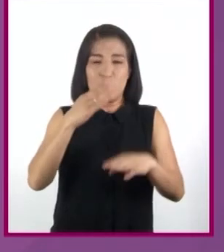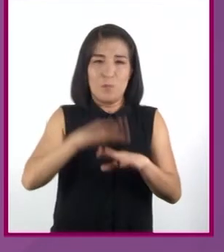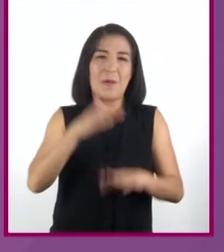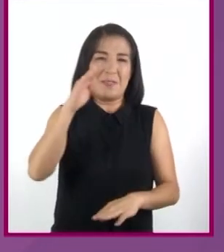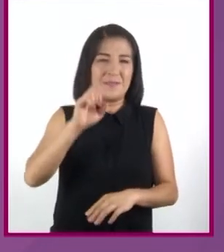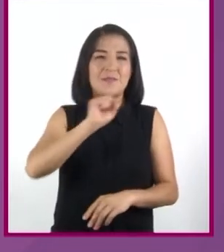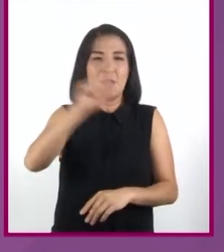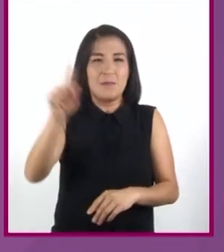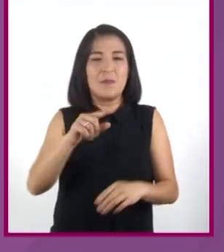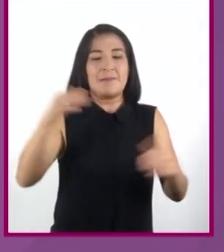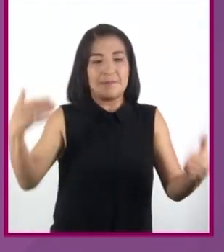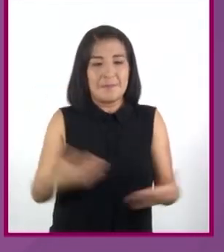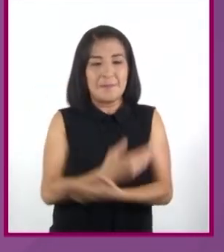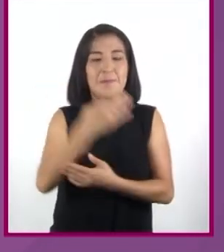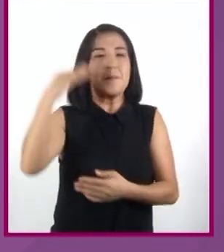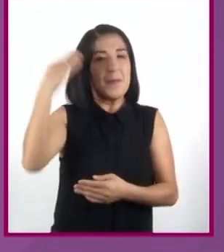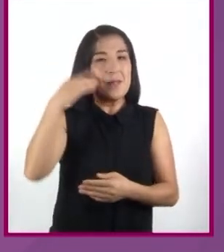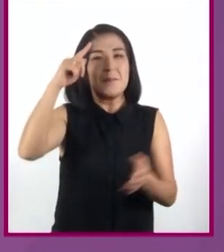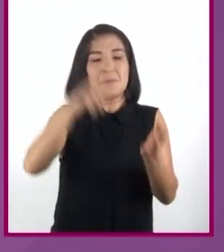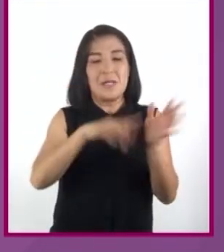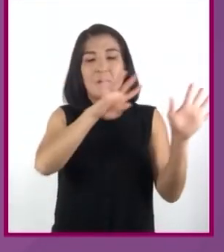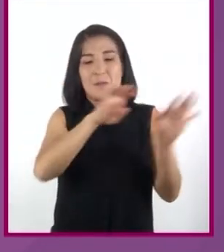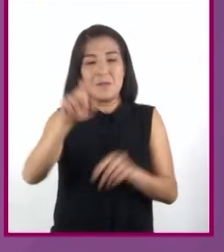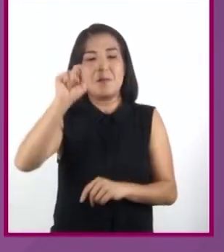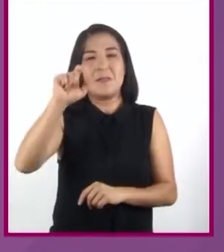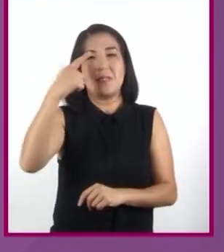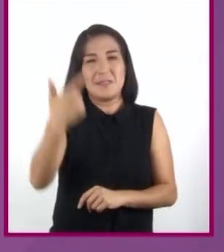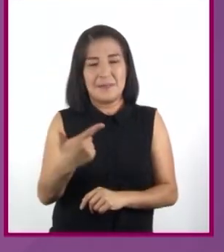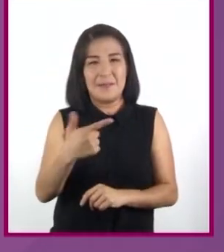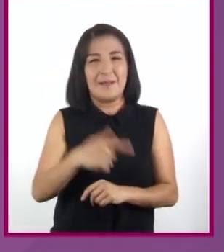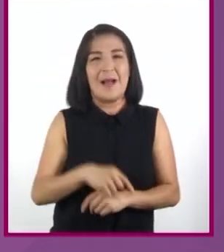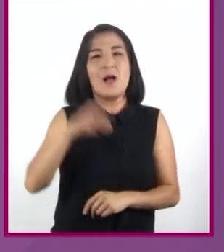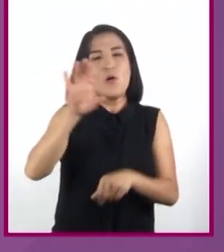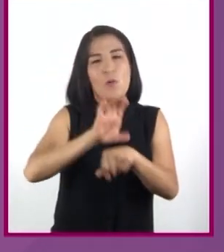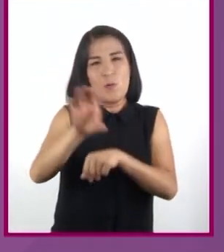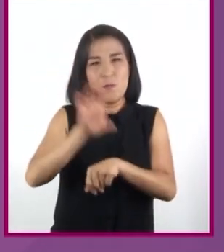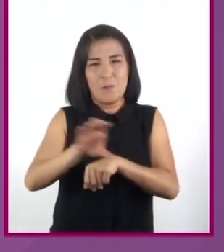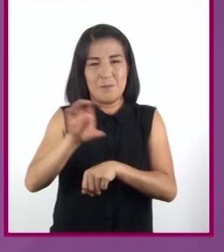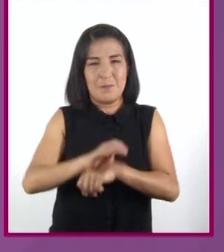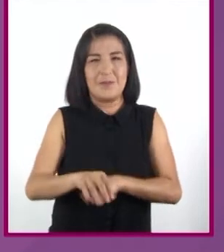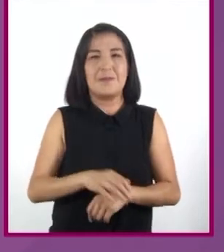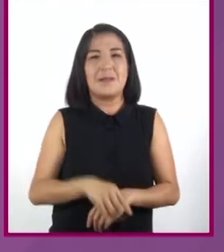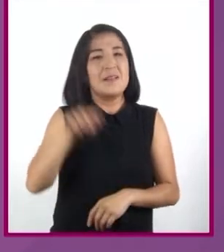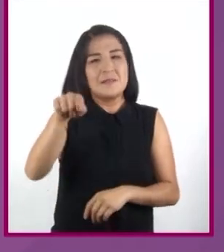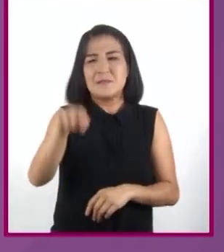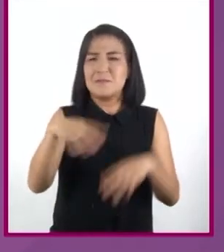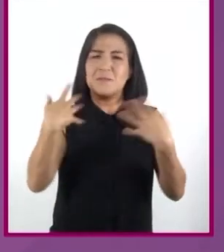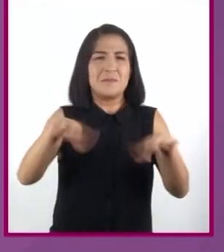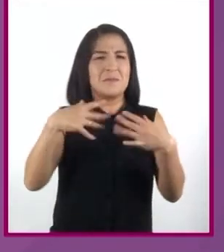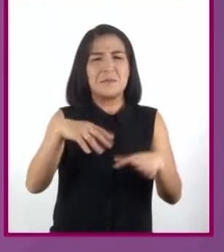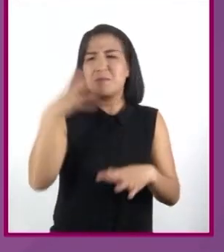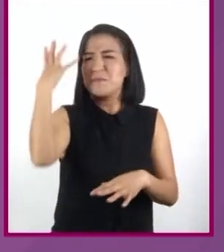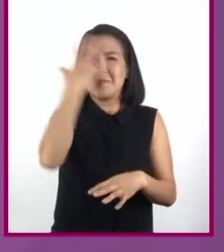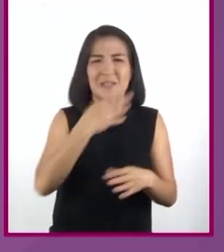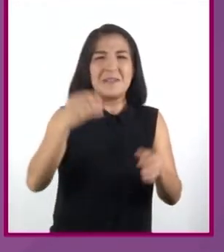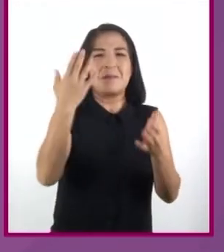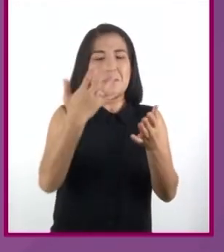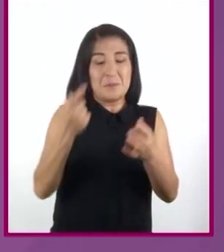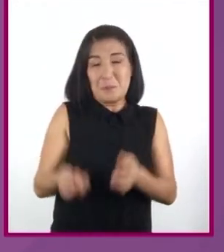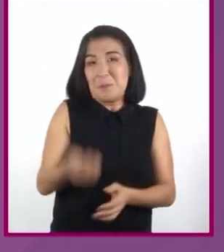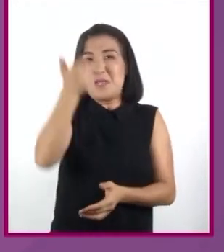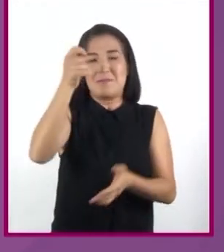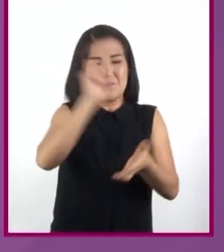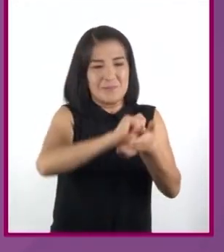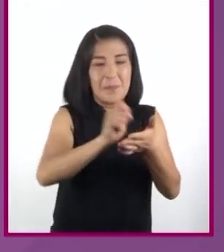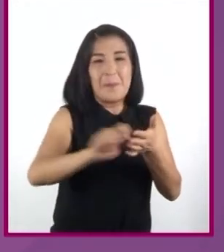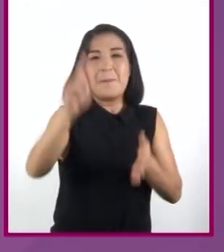de 1927 en Aracataca, Colombia. Fue un incansable escritor que publicó su primera novela